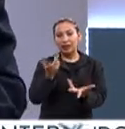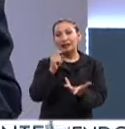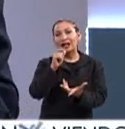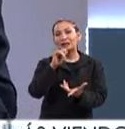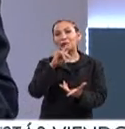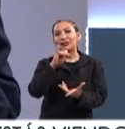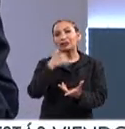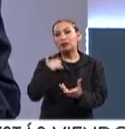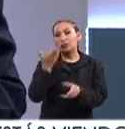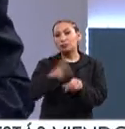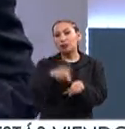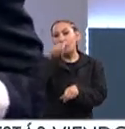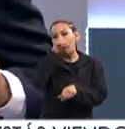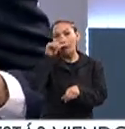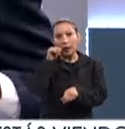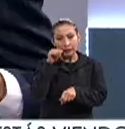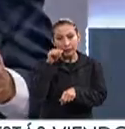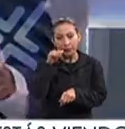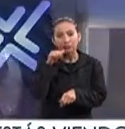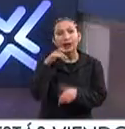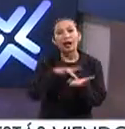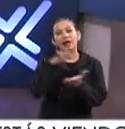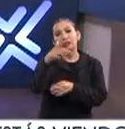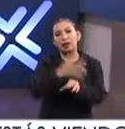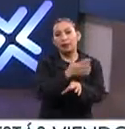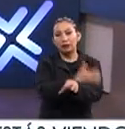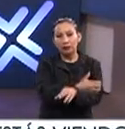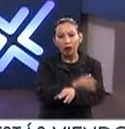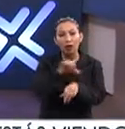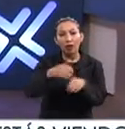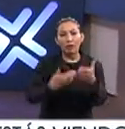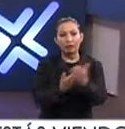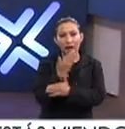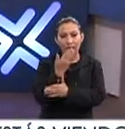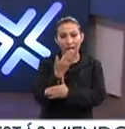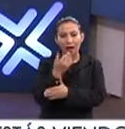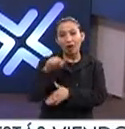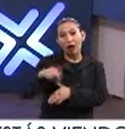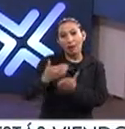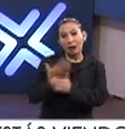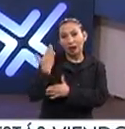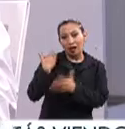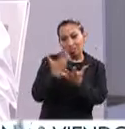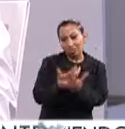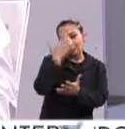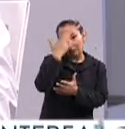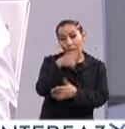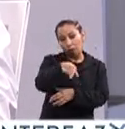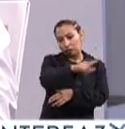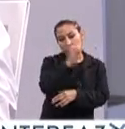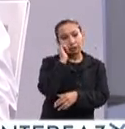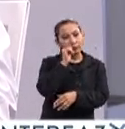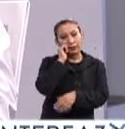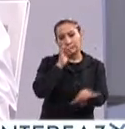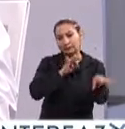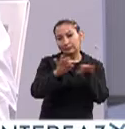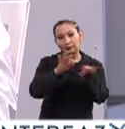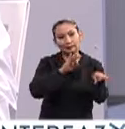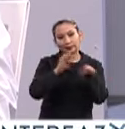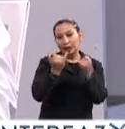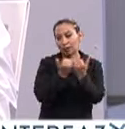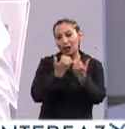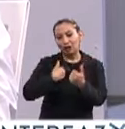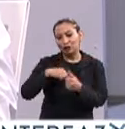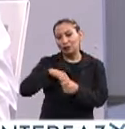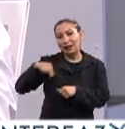del Hospital Juárez de México. Doctor, gracias por acompañarnos esta mañana de asueto, aunque sabemos que ustedes realmente, esto también